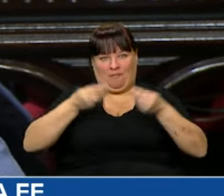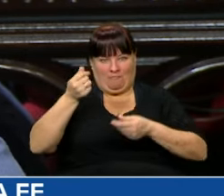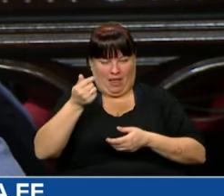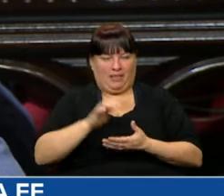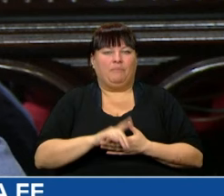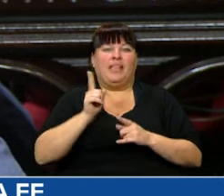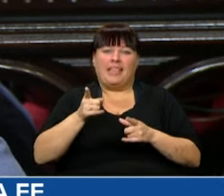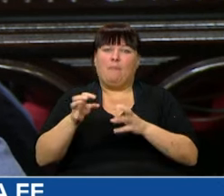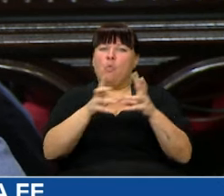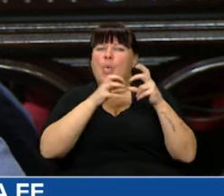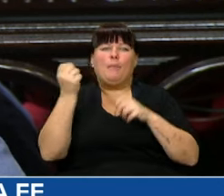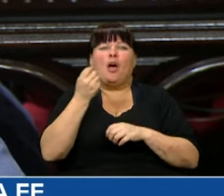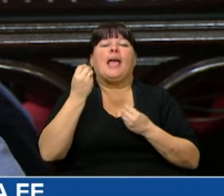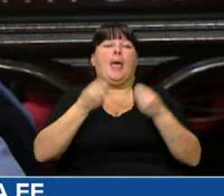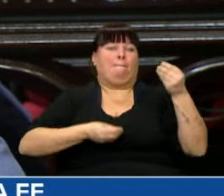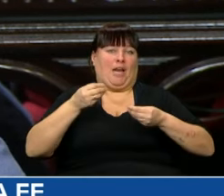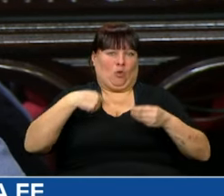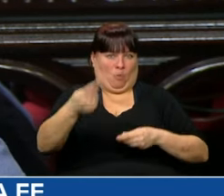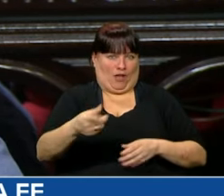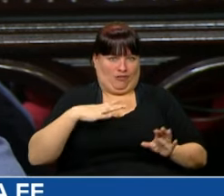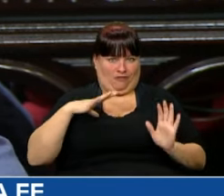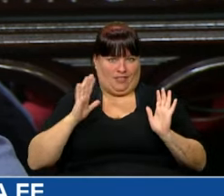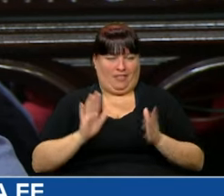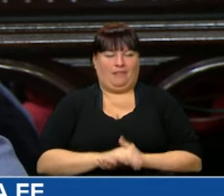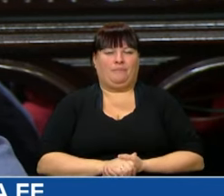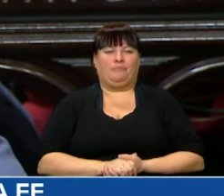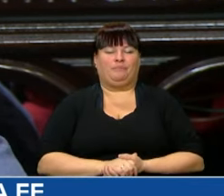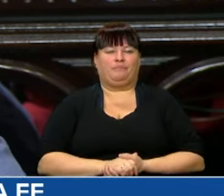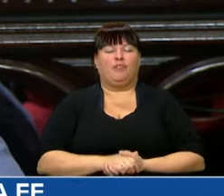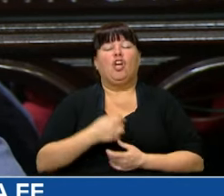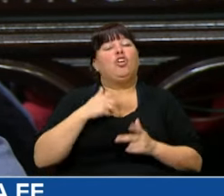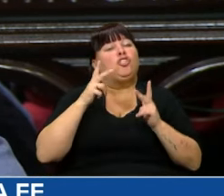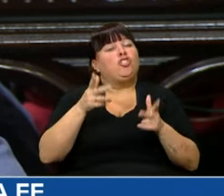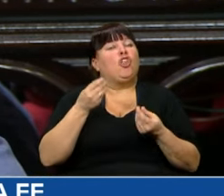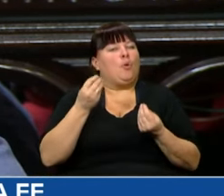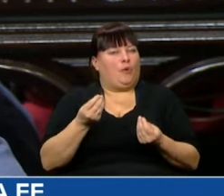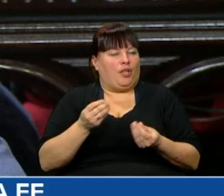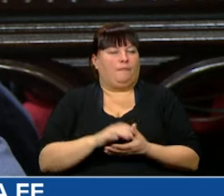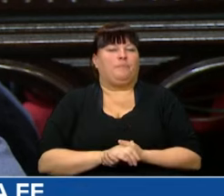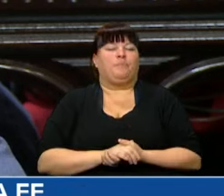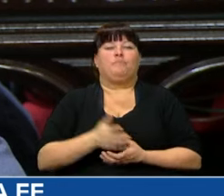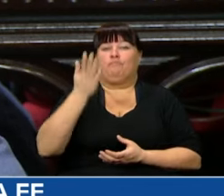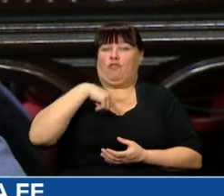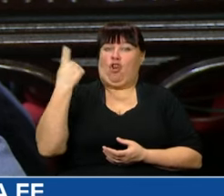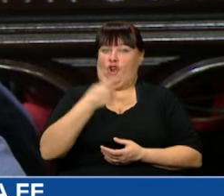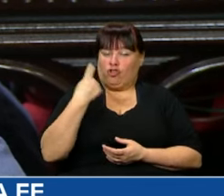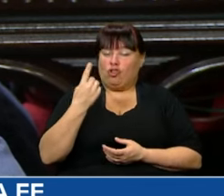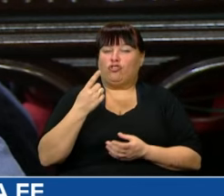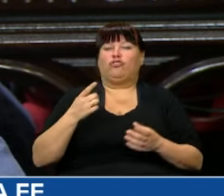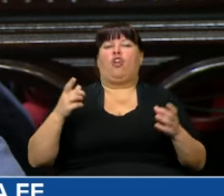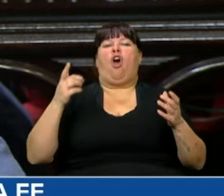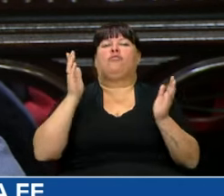Y tenemos un debate trascendente, que es el del presupuesto. Lo digo porque cuando nosotros hemos